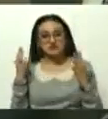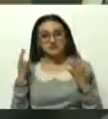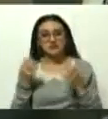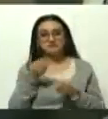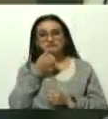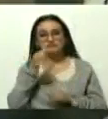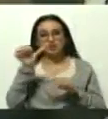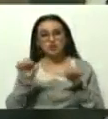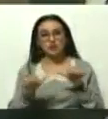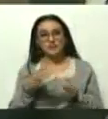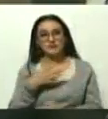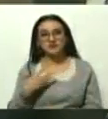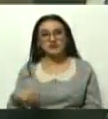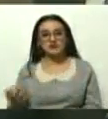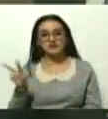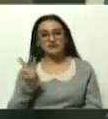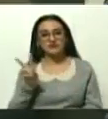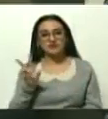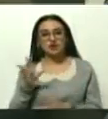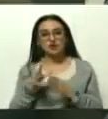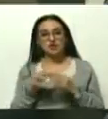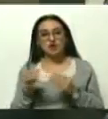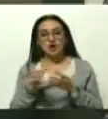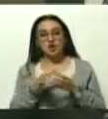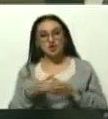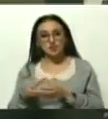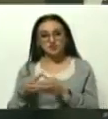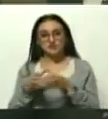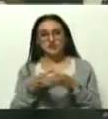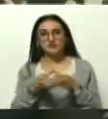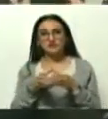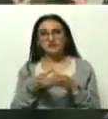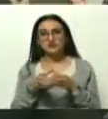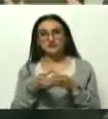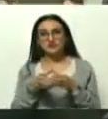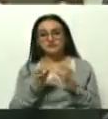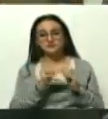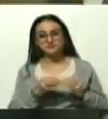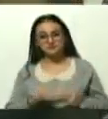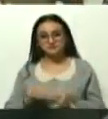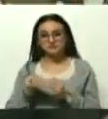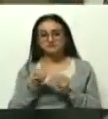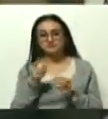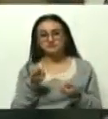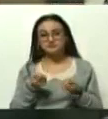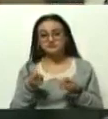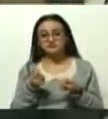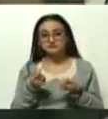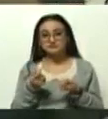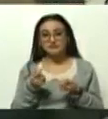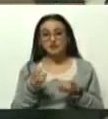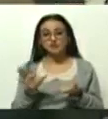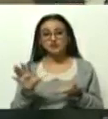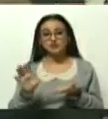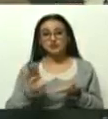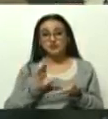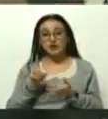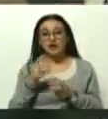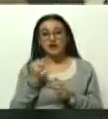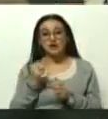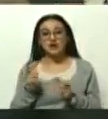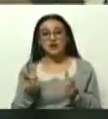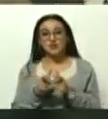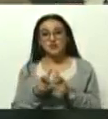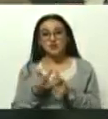expresamos al presidente de la República y toda la comisión que lo acompaña, lo que ha sido la recuperación de estos recursos en esta reunión que